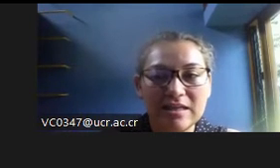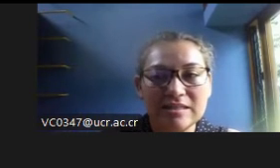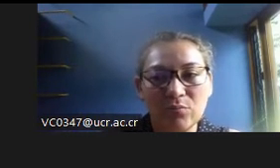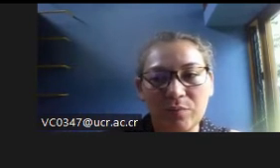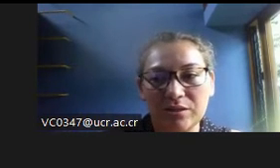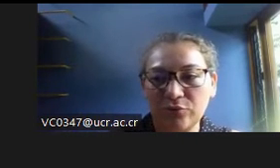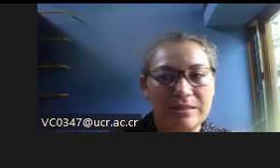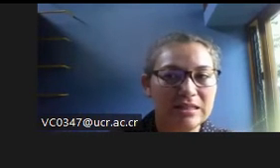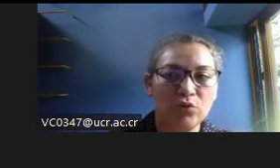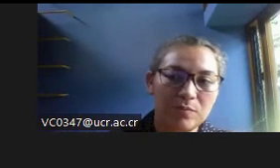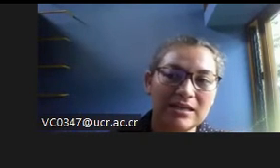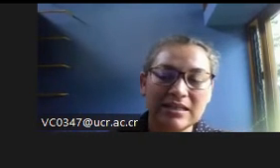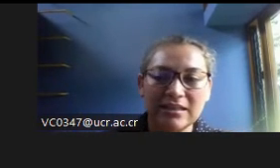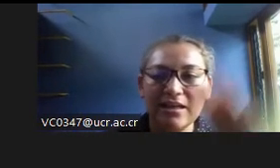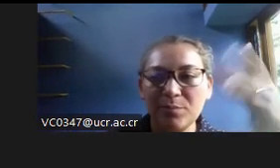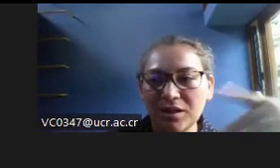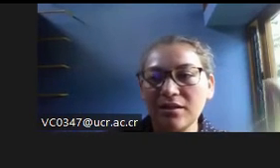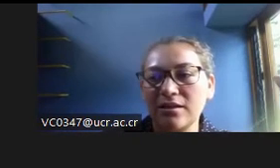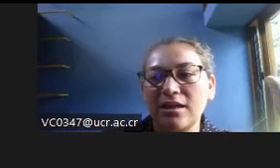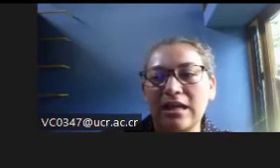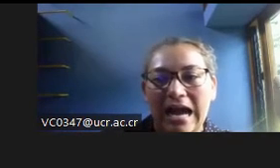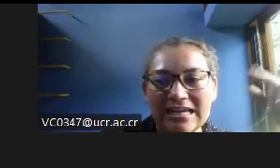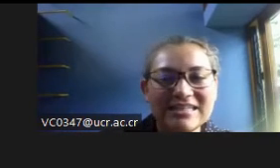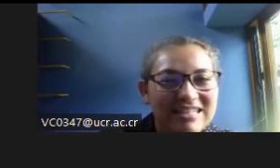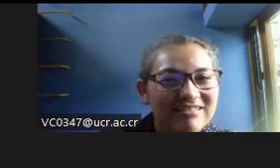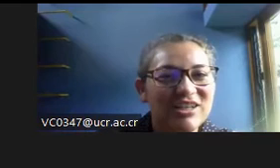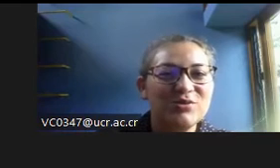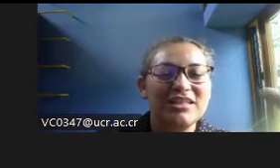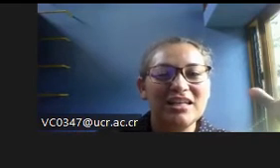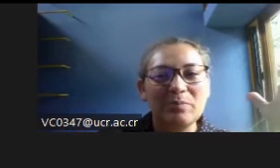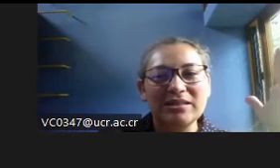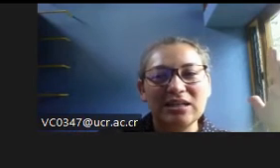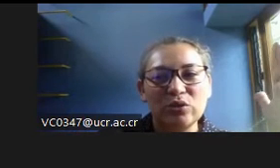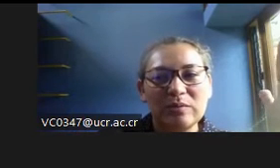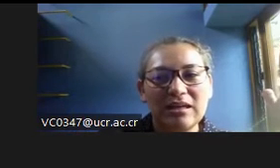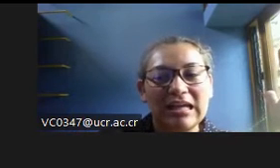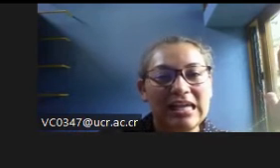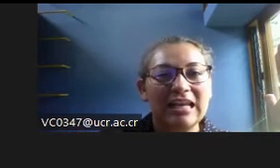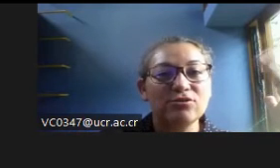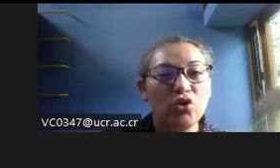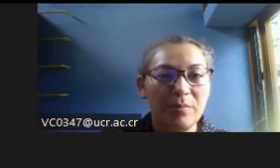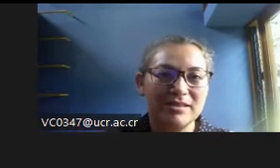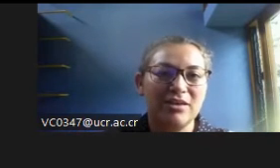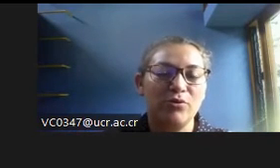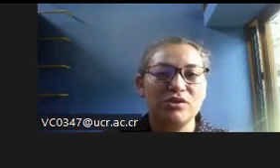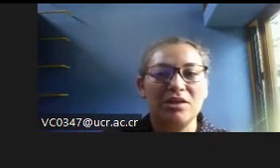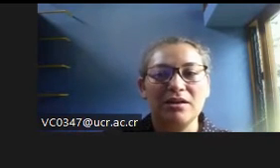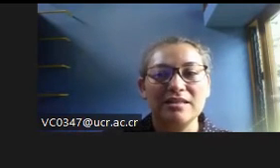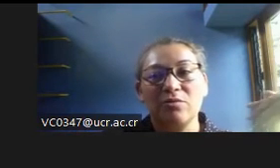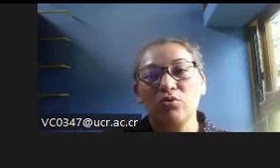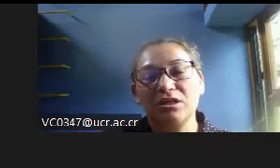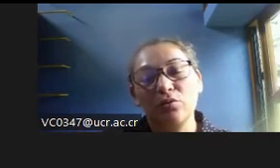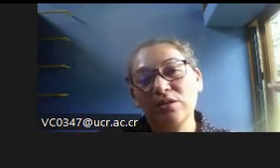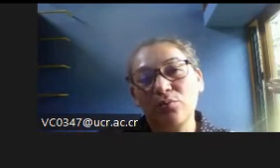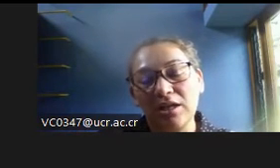mucha relevancia en este momento. Está muy bien esa idea, ¿verdad? Ahí sí, usted tiene que pensar muy bien las tomas que va a usar,